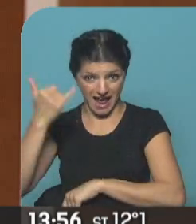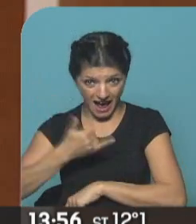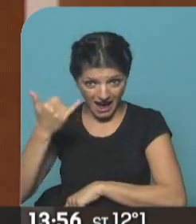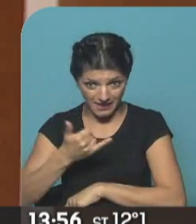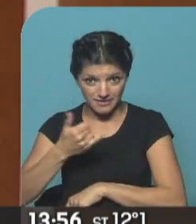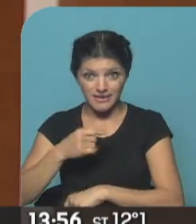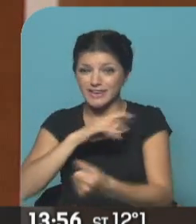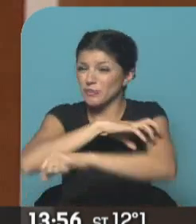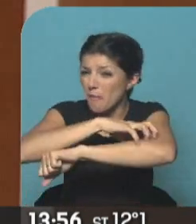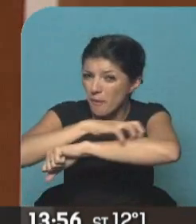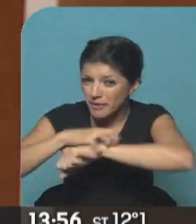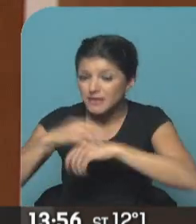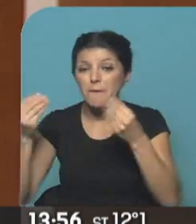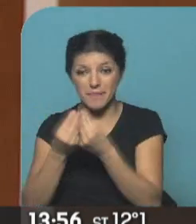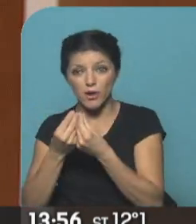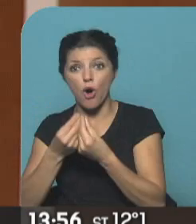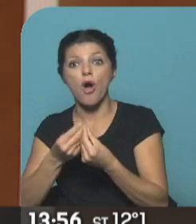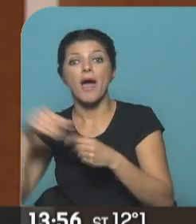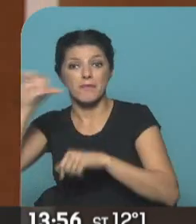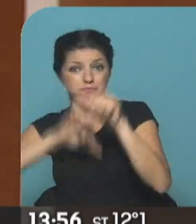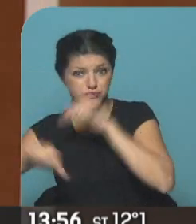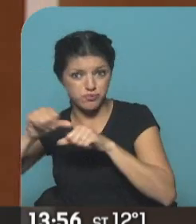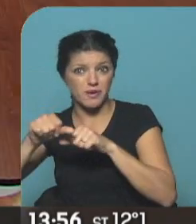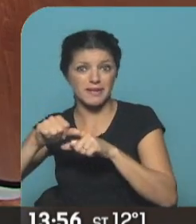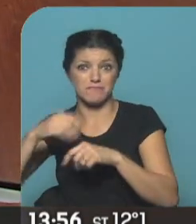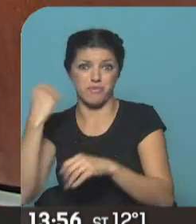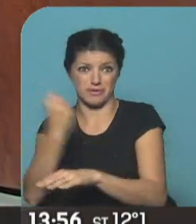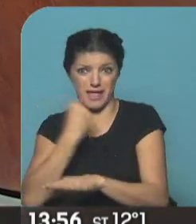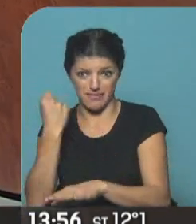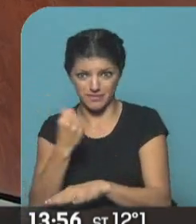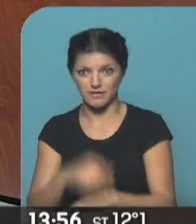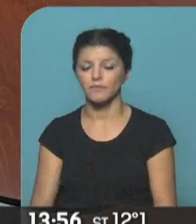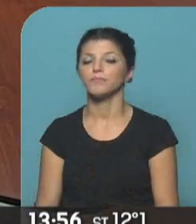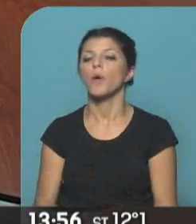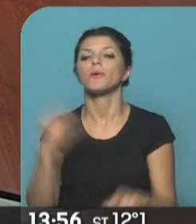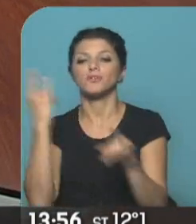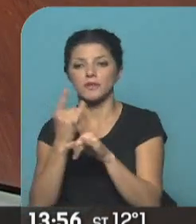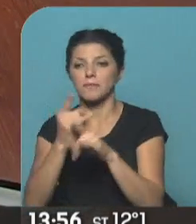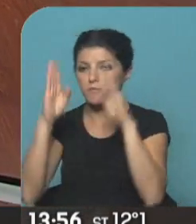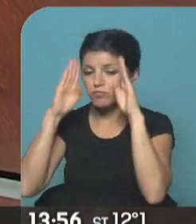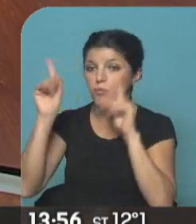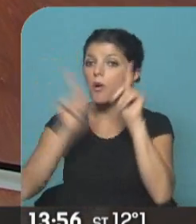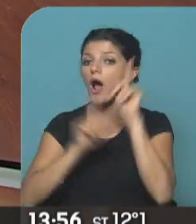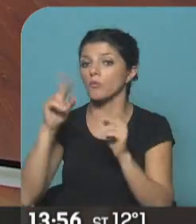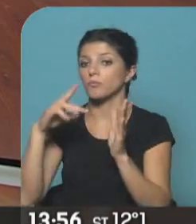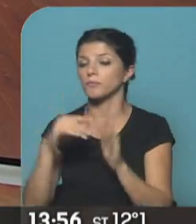caudal atómico de primera potencia. Potencias nucleares, y por eso el mundo está siempre en vilo ante cualquier cuestión.